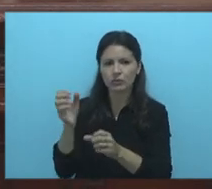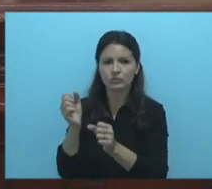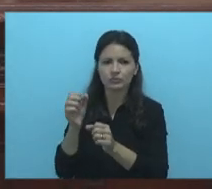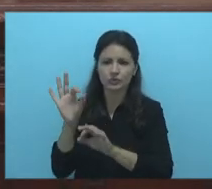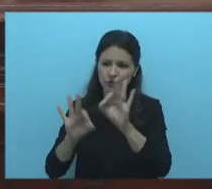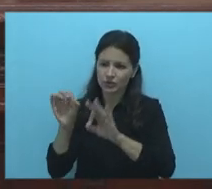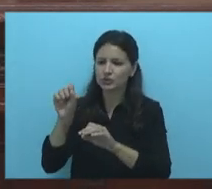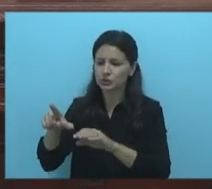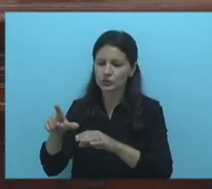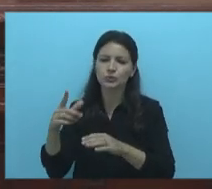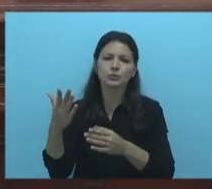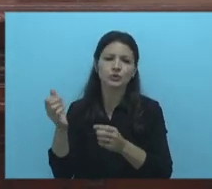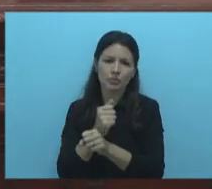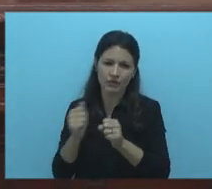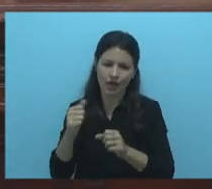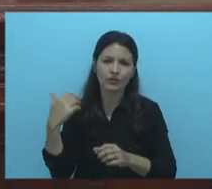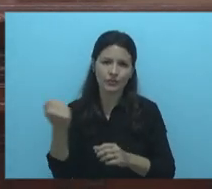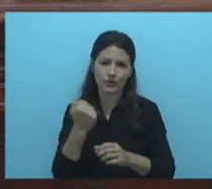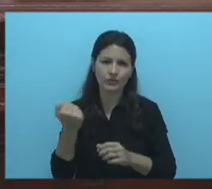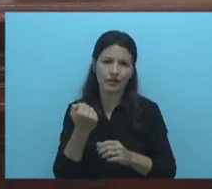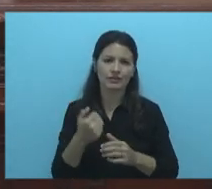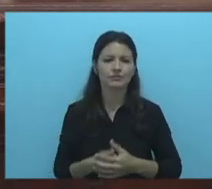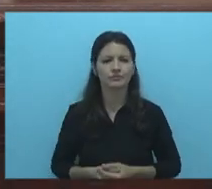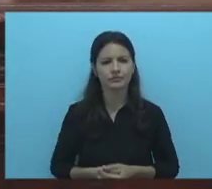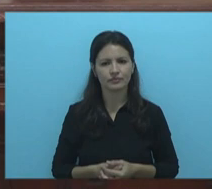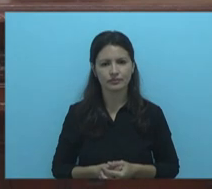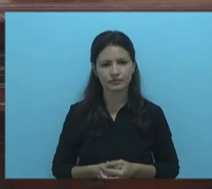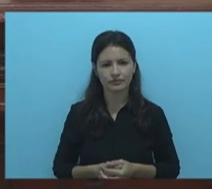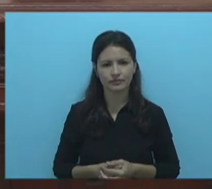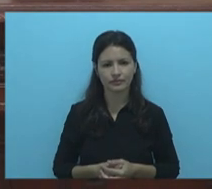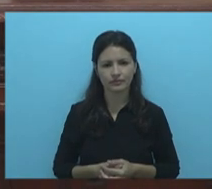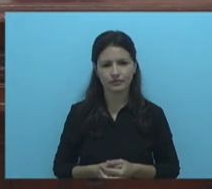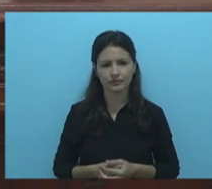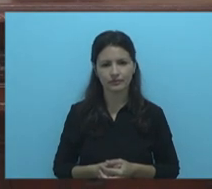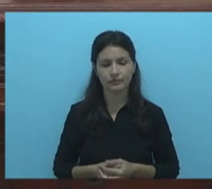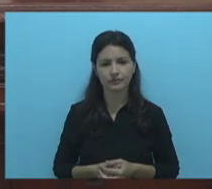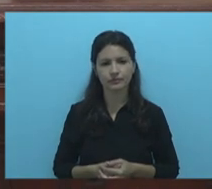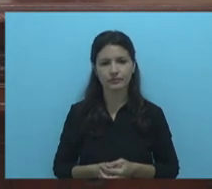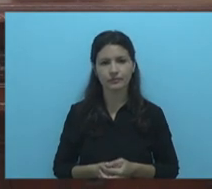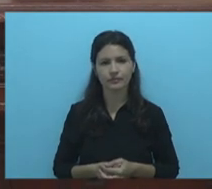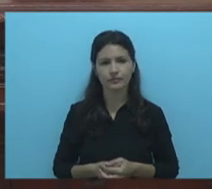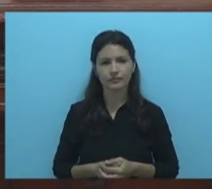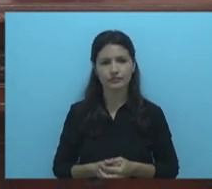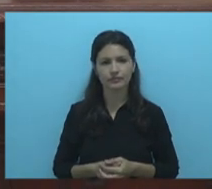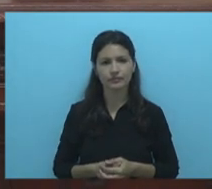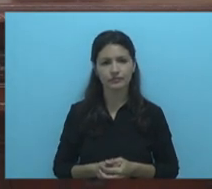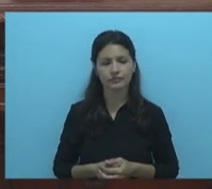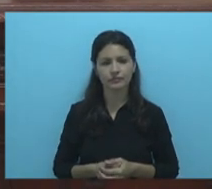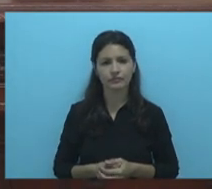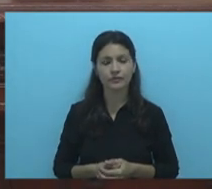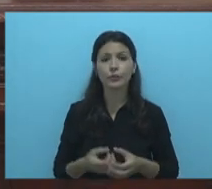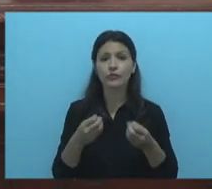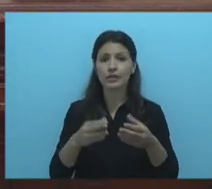proyecto, lo que es importante. Bien, voy a poner ahora a consideración el proyecto